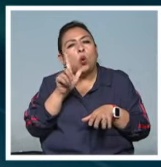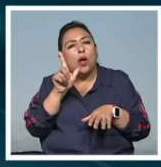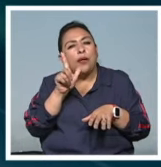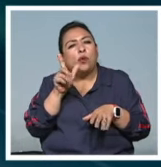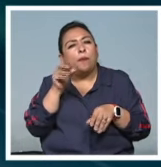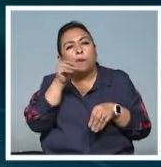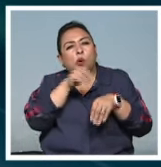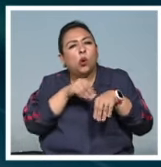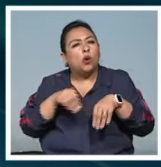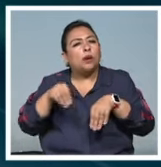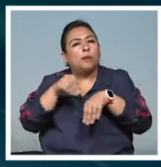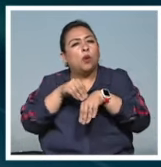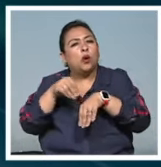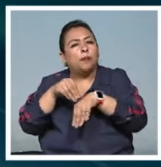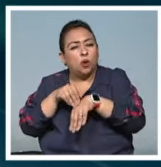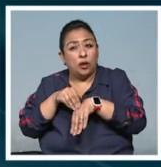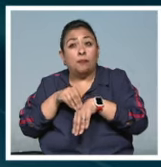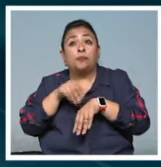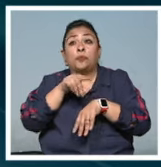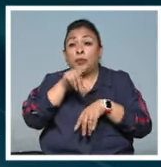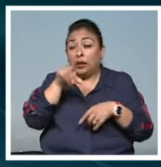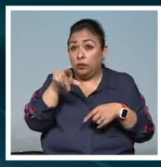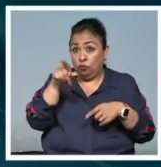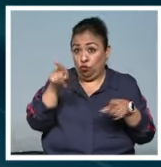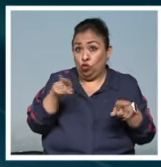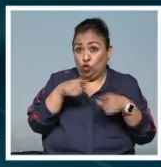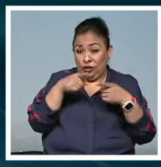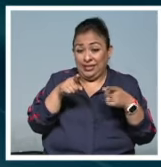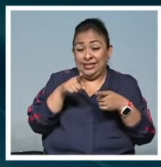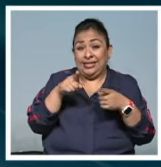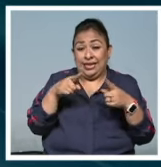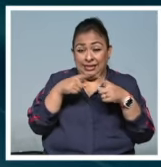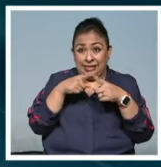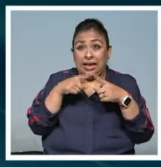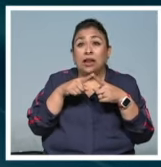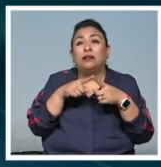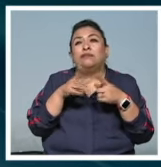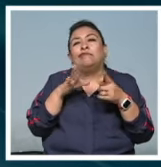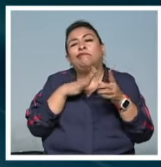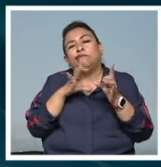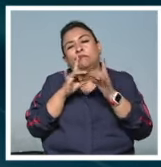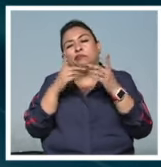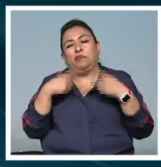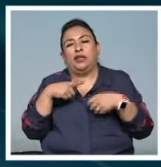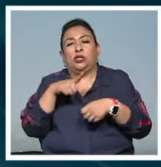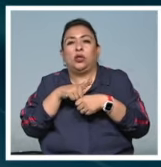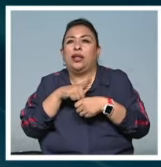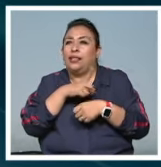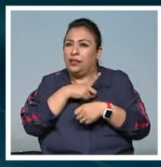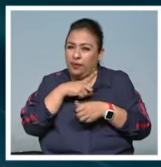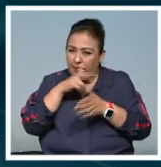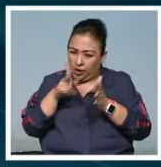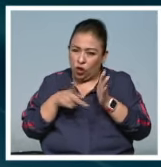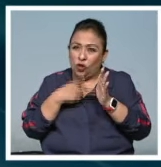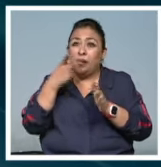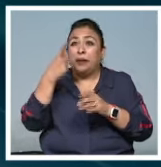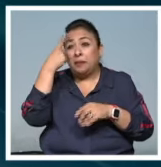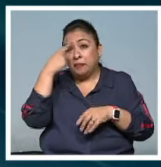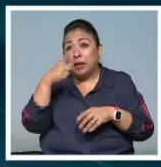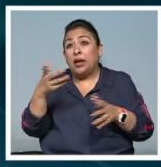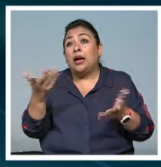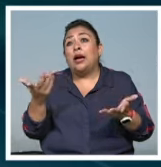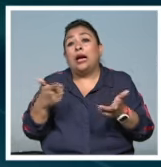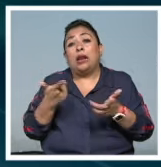va construyendo esa escena. Y después de la música secular, tuvo por cuestiones personales que regresar a la música sacra para